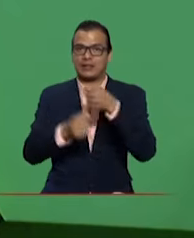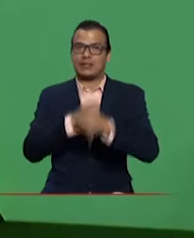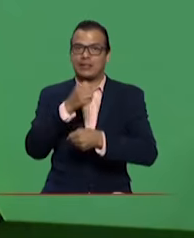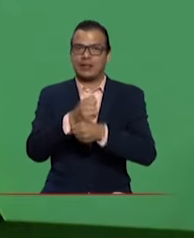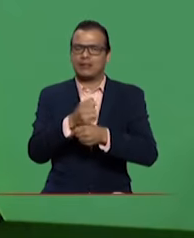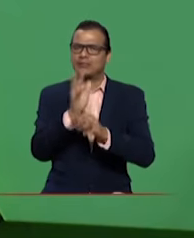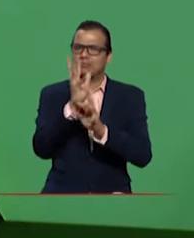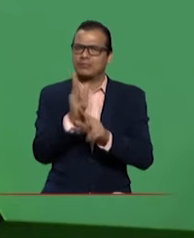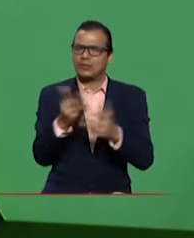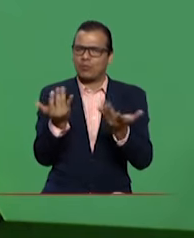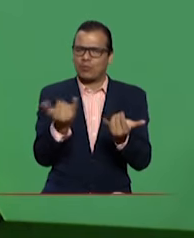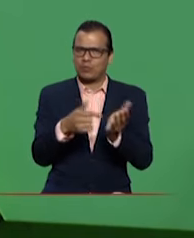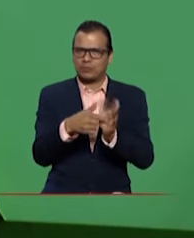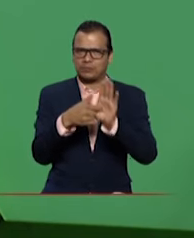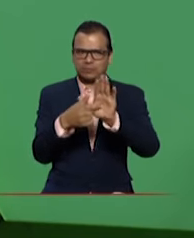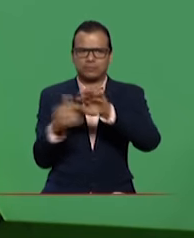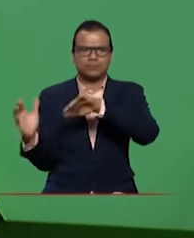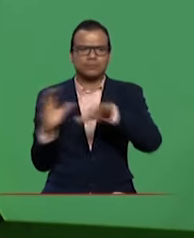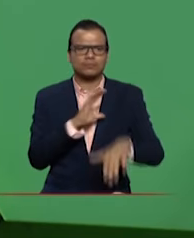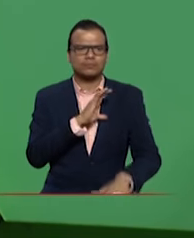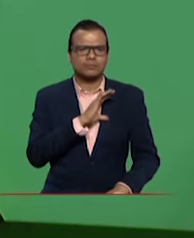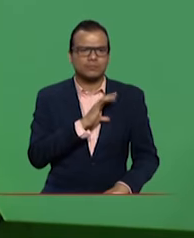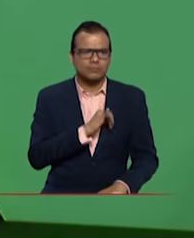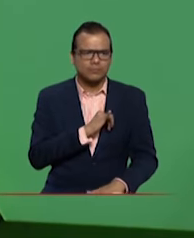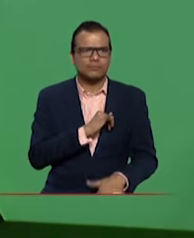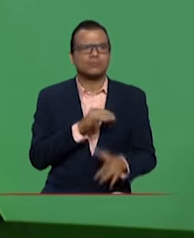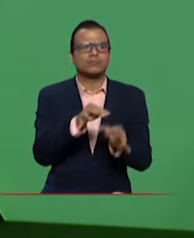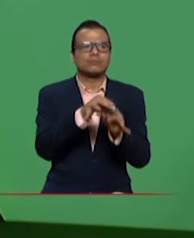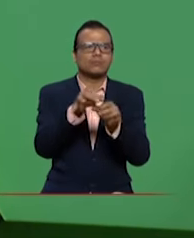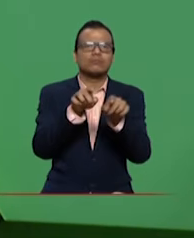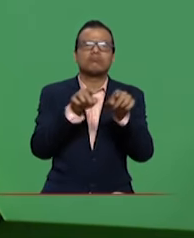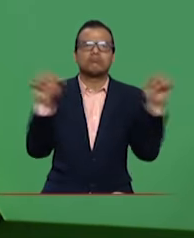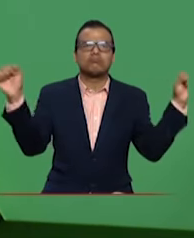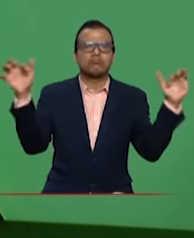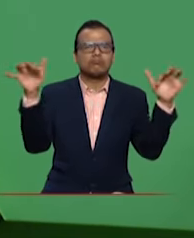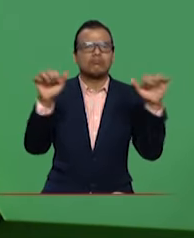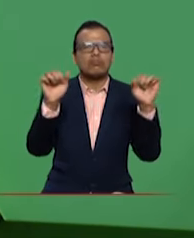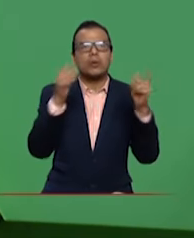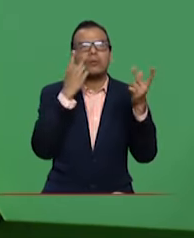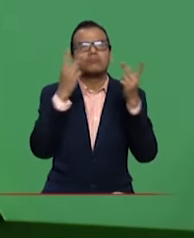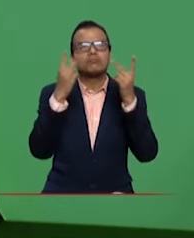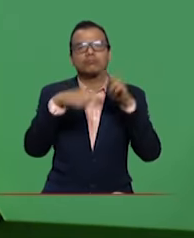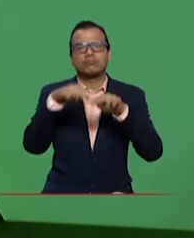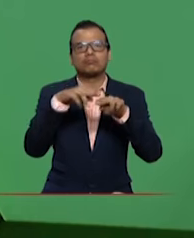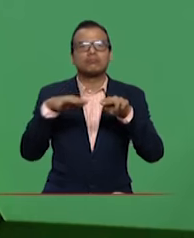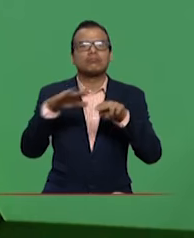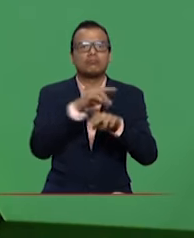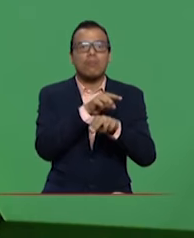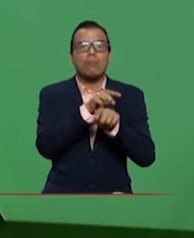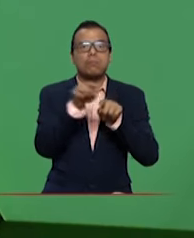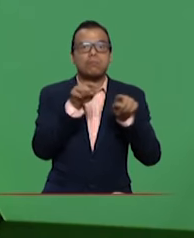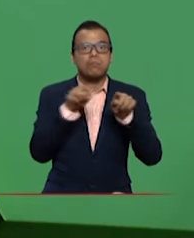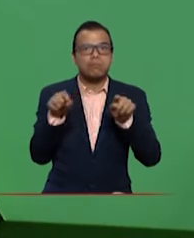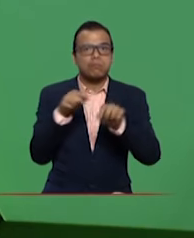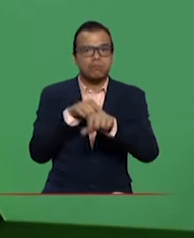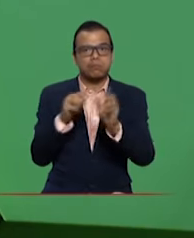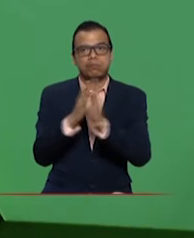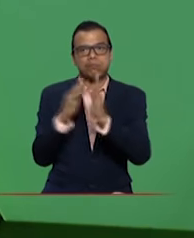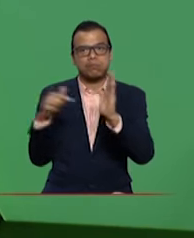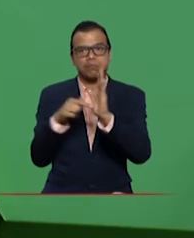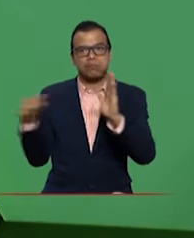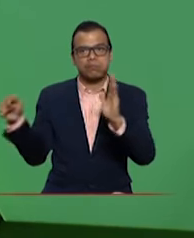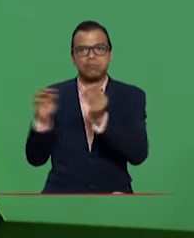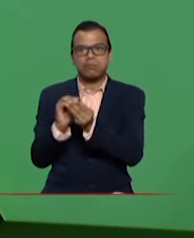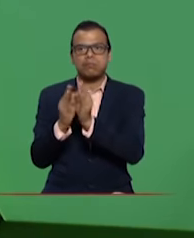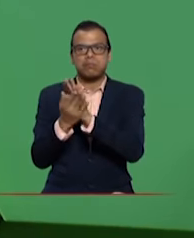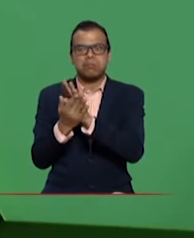Está garantizada la seguridad de Cali y destinos de turismo de naturaleza durante la COP16. El ministro de Defensa y las Fuerzas Armadas dieron un